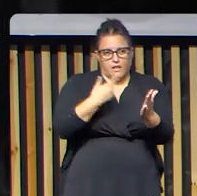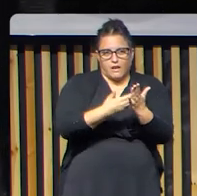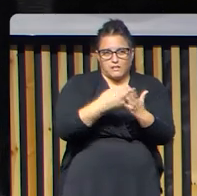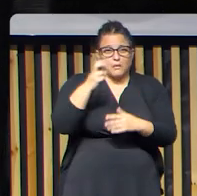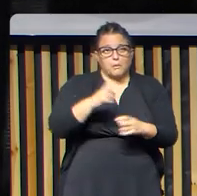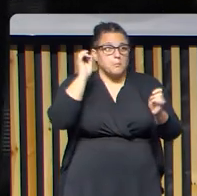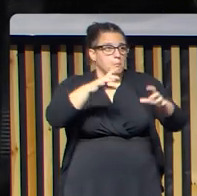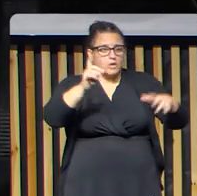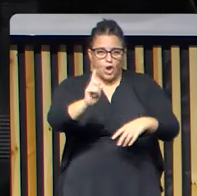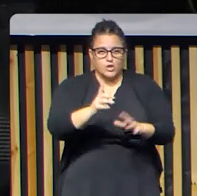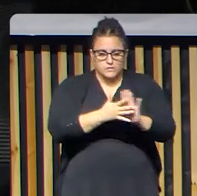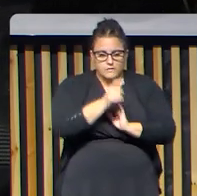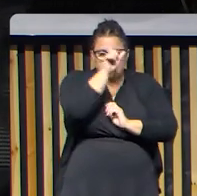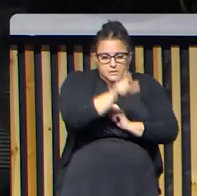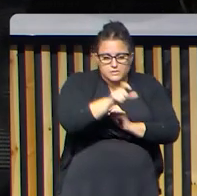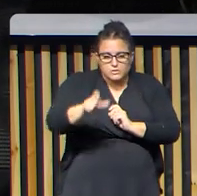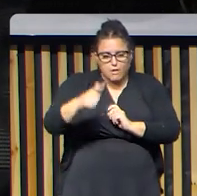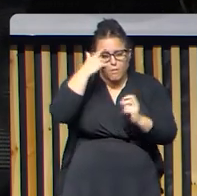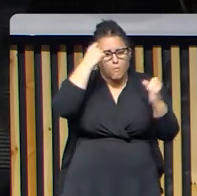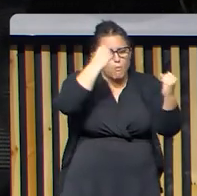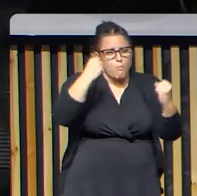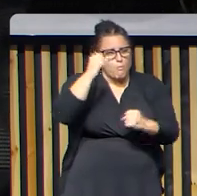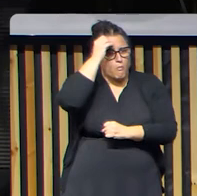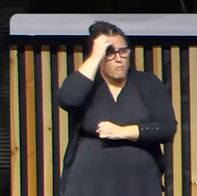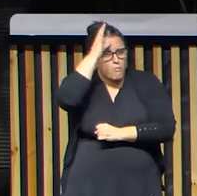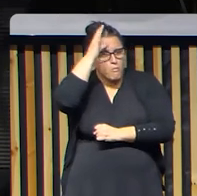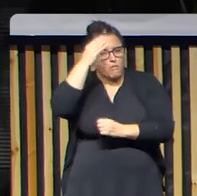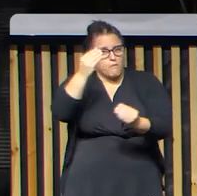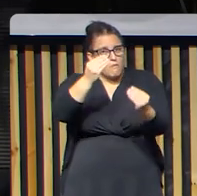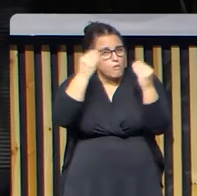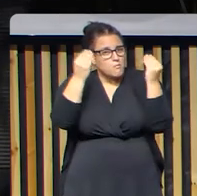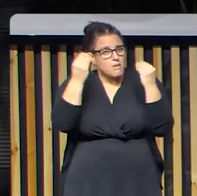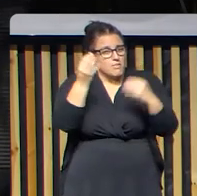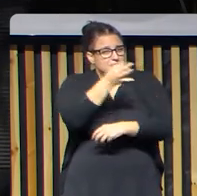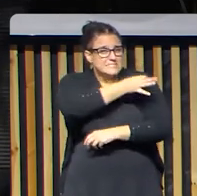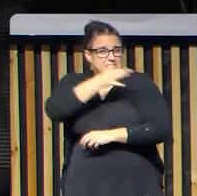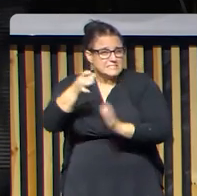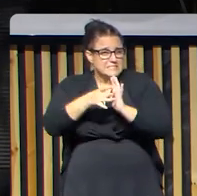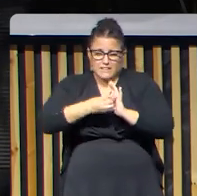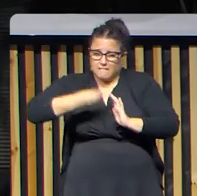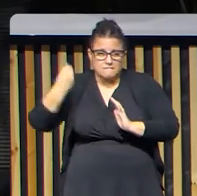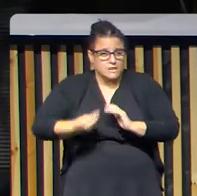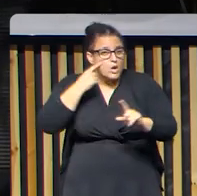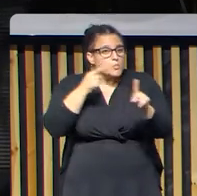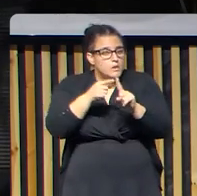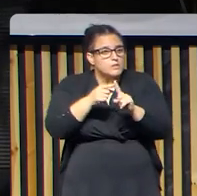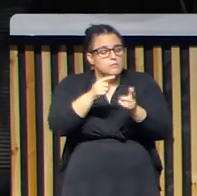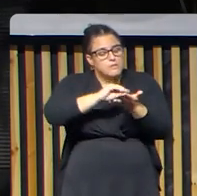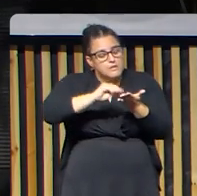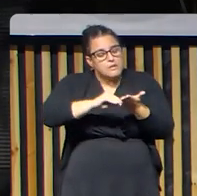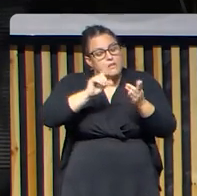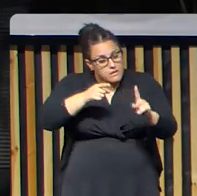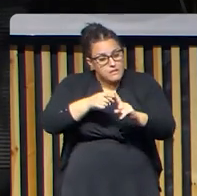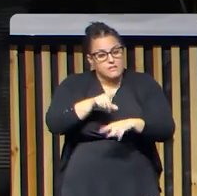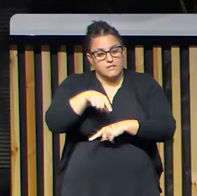gente que ha sido formada de manera excelente para entender En qué consiste que algo se entienda no cuando le preguntábamos